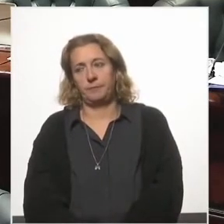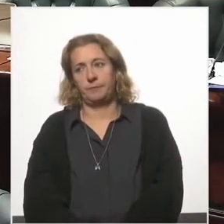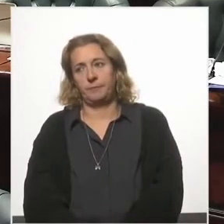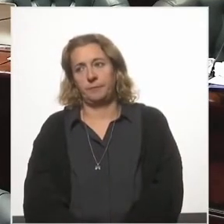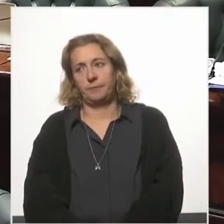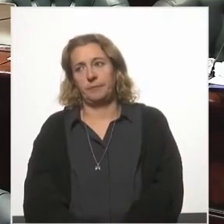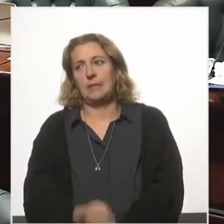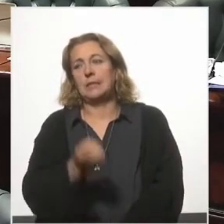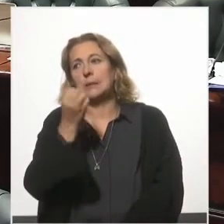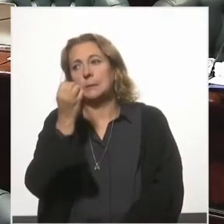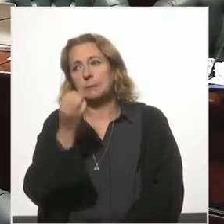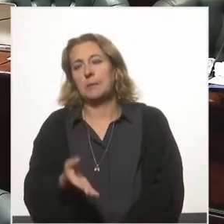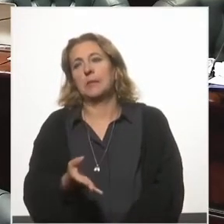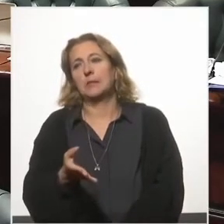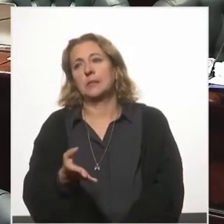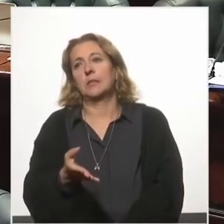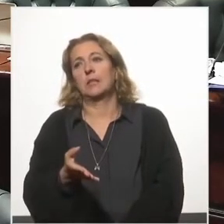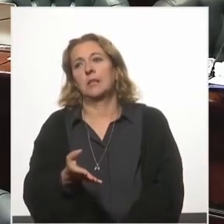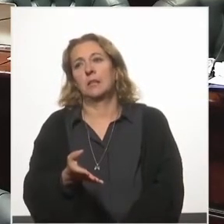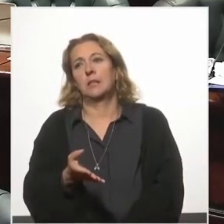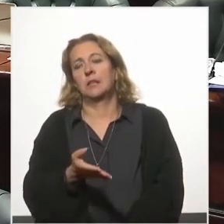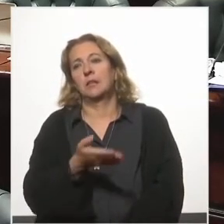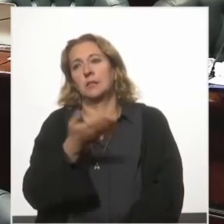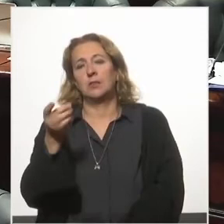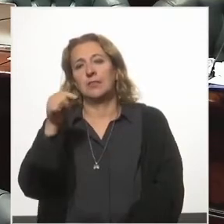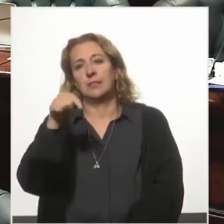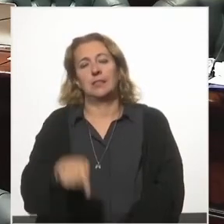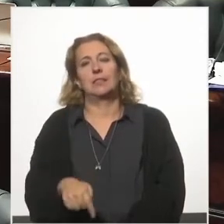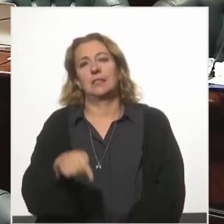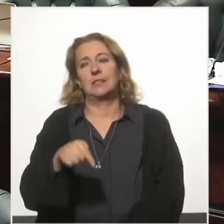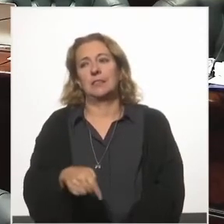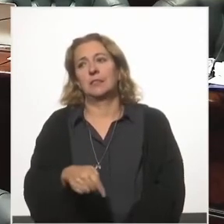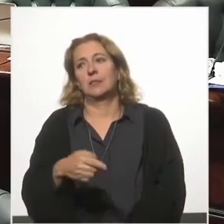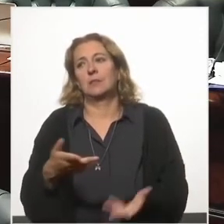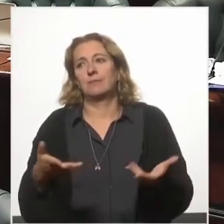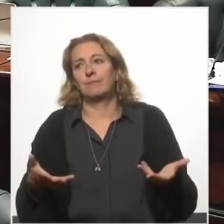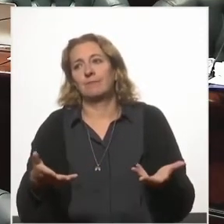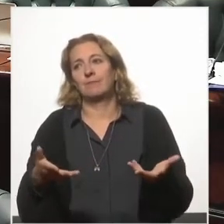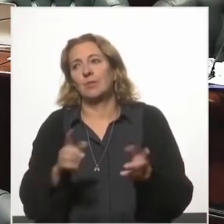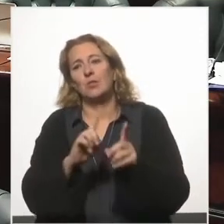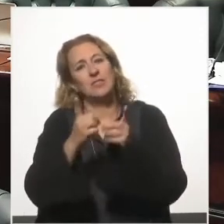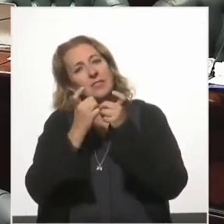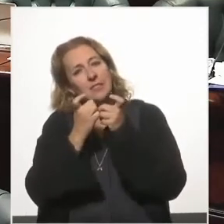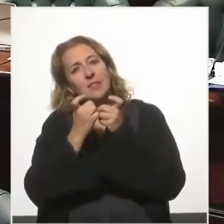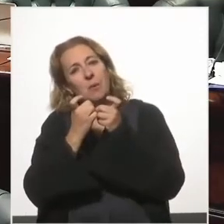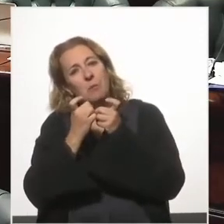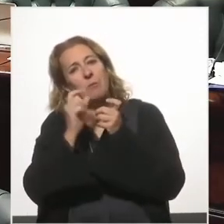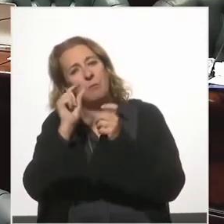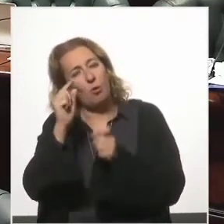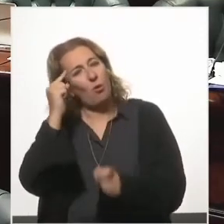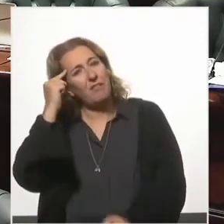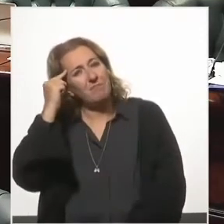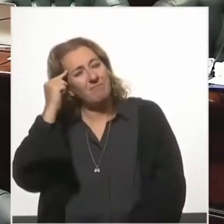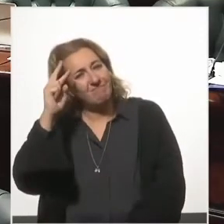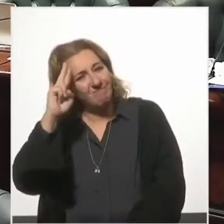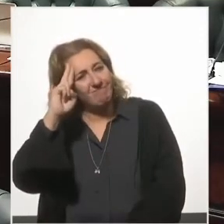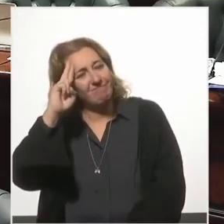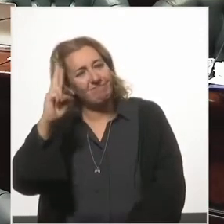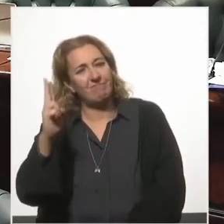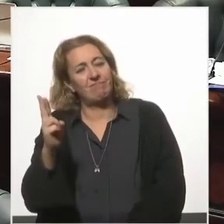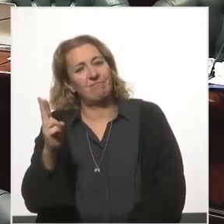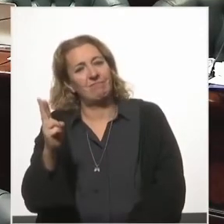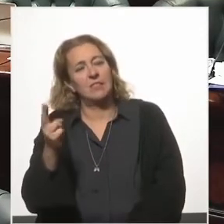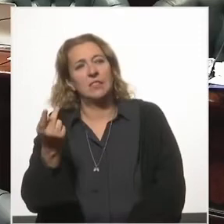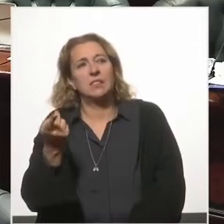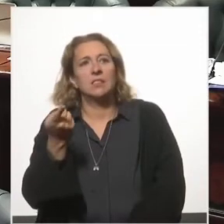¿Qué está sucediendo entonces en esta economía? ¿No necesita un poco de sensatez? ¿No necesita que